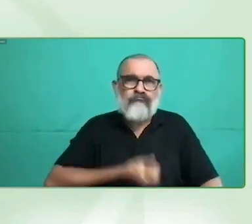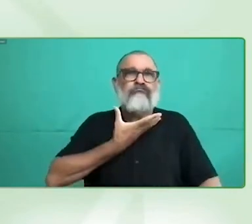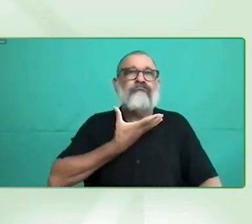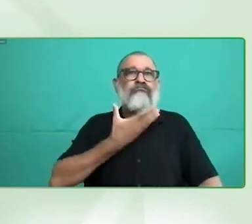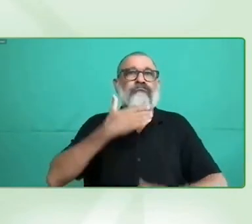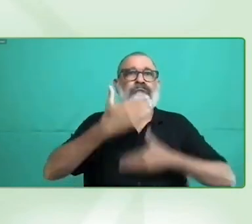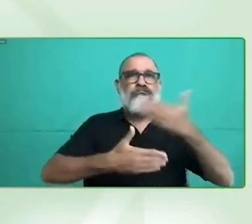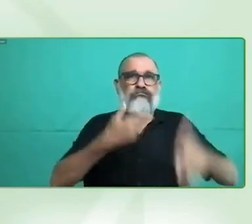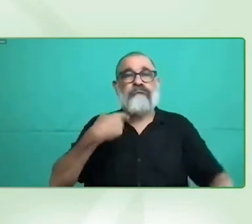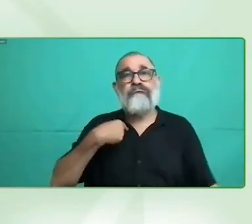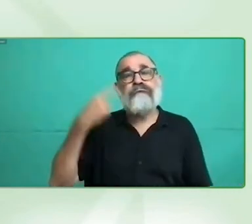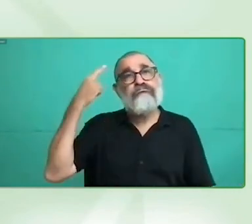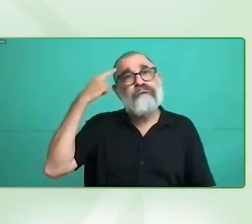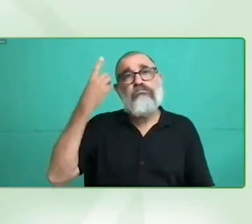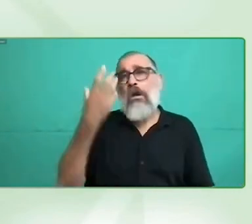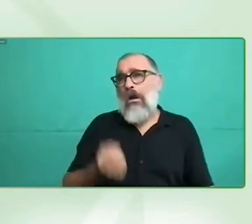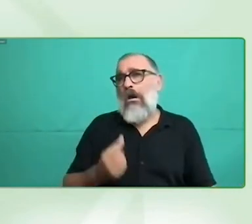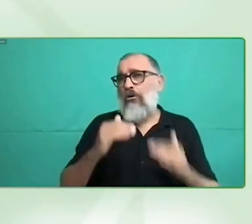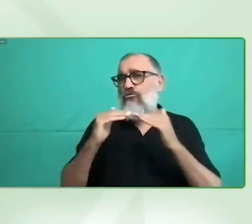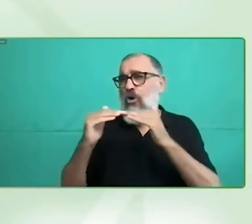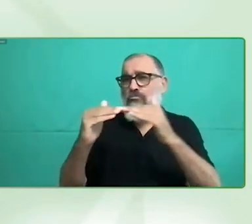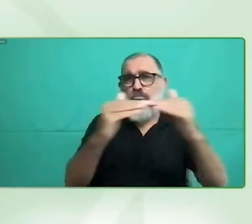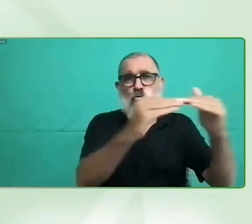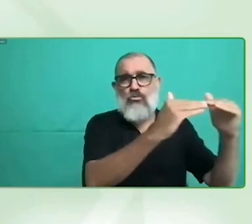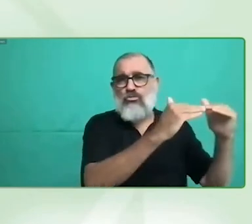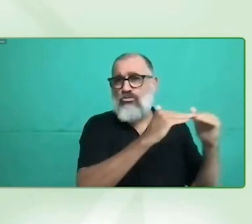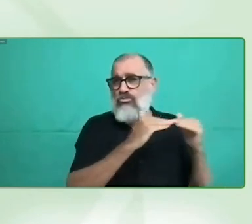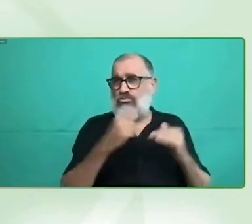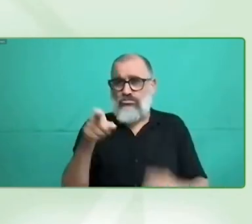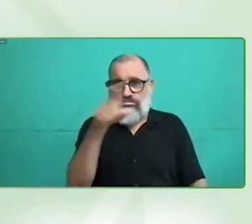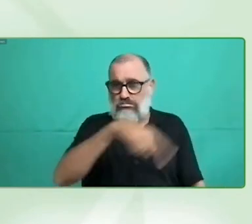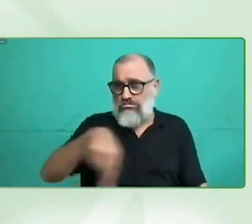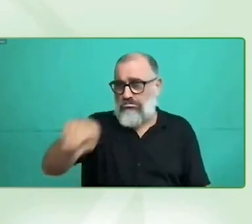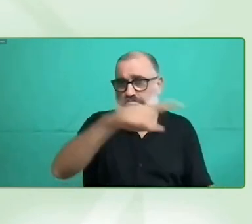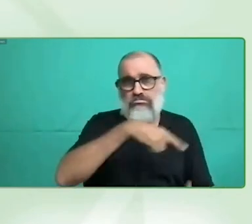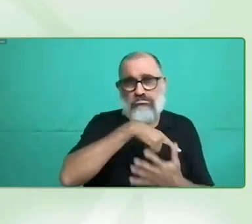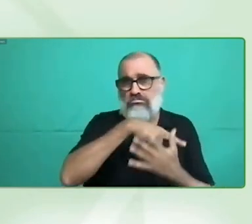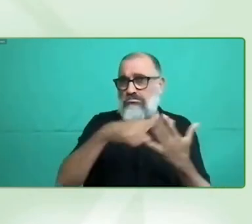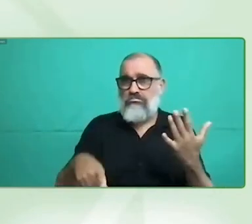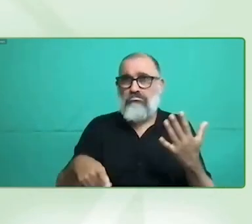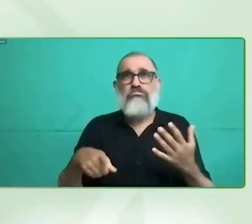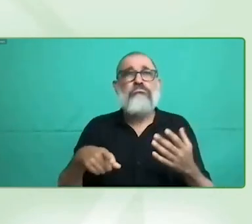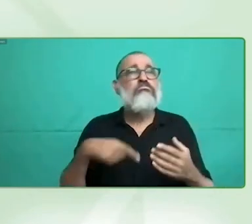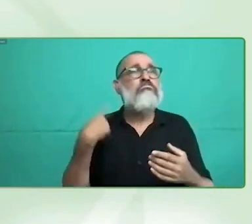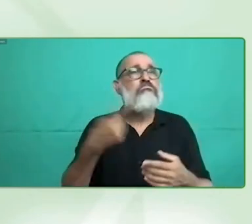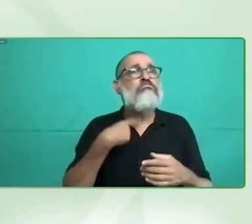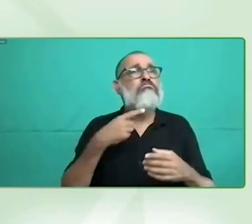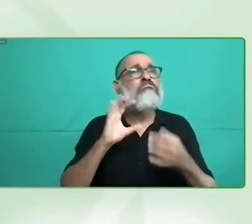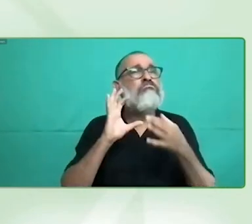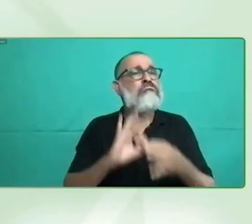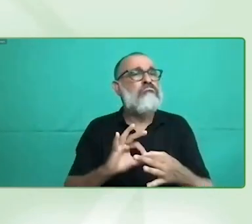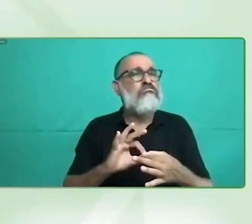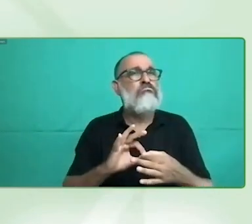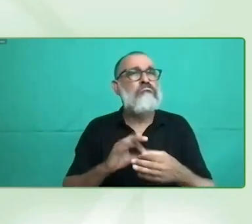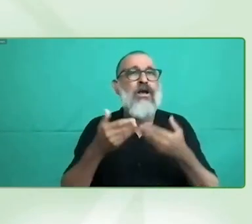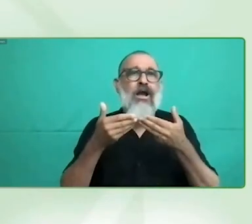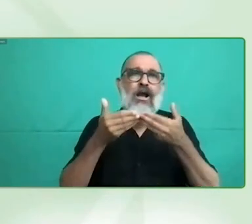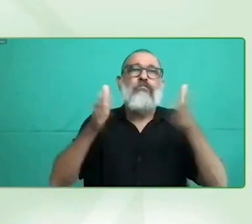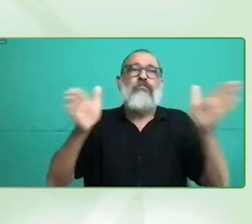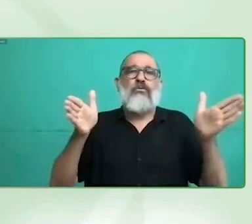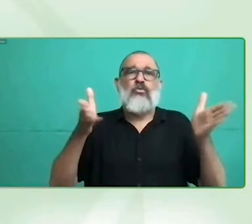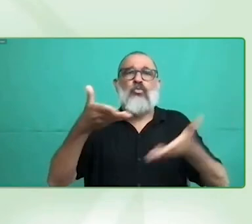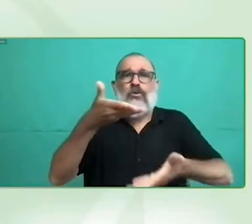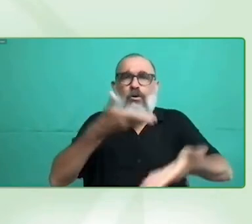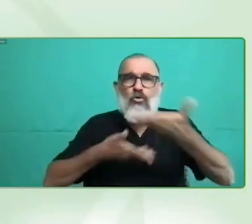que buscamos promover, ¿cierto?, la eliminación de barreras para la plena inclusión. Hoy día en